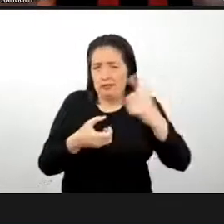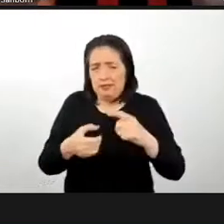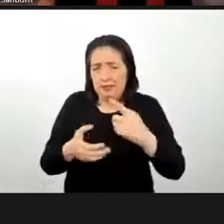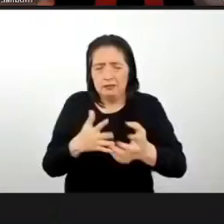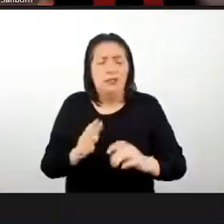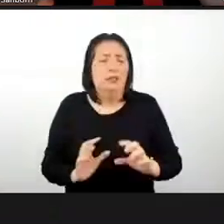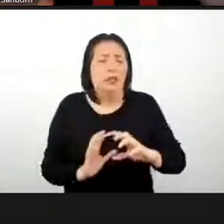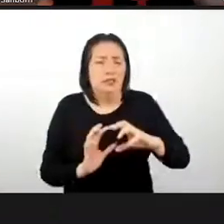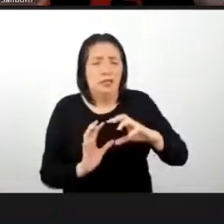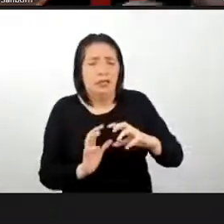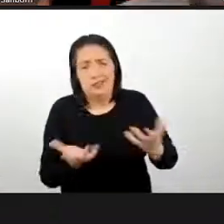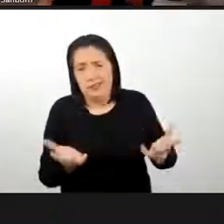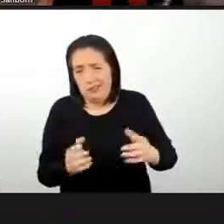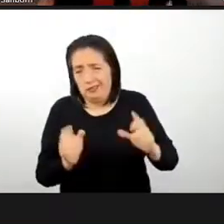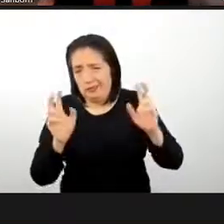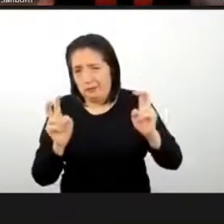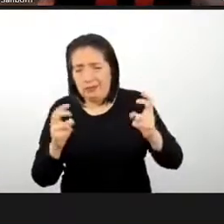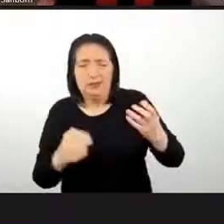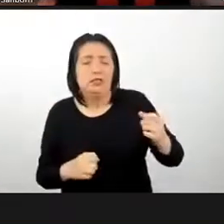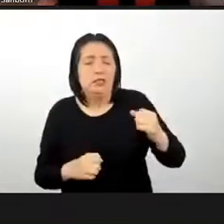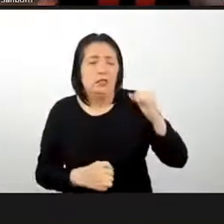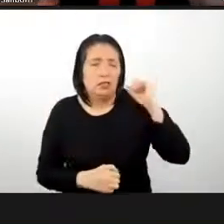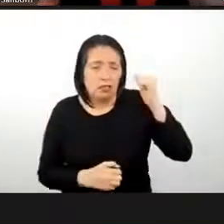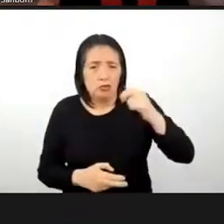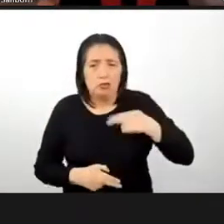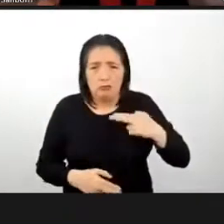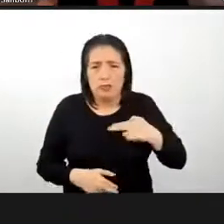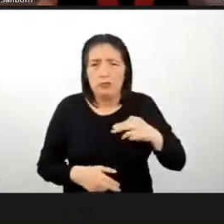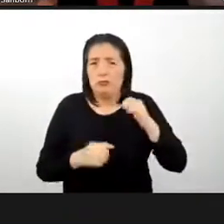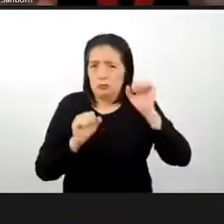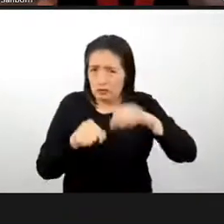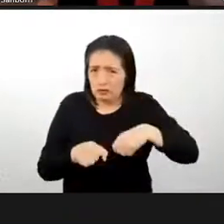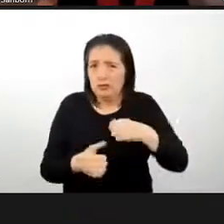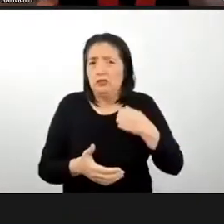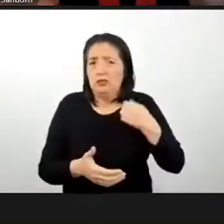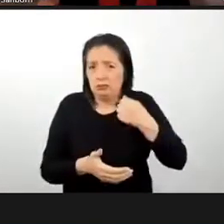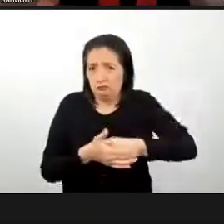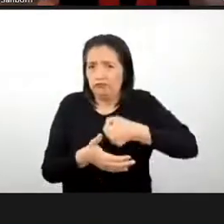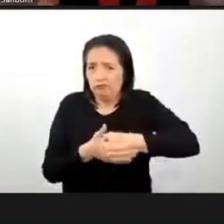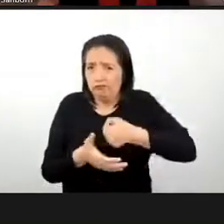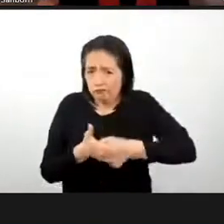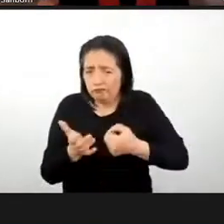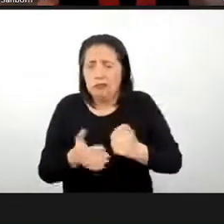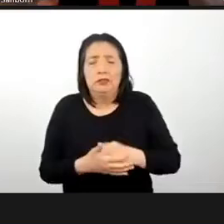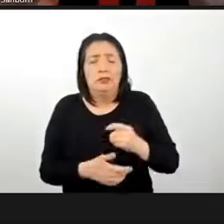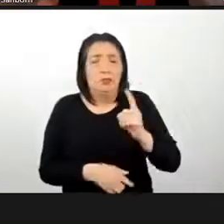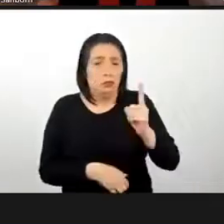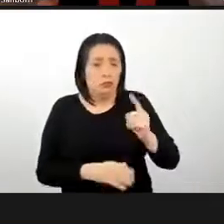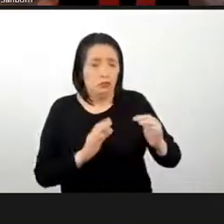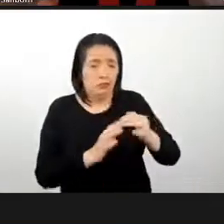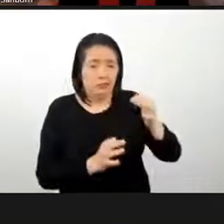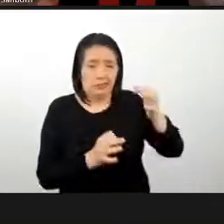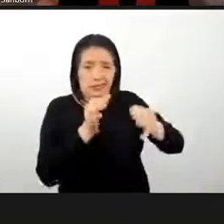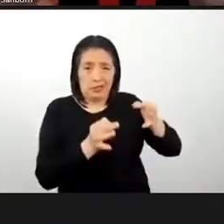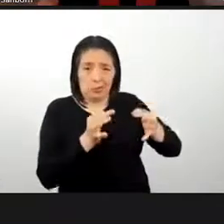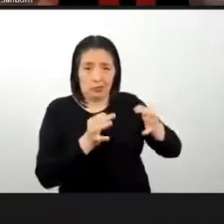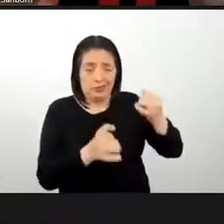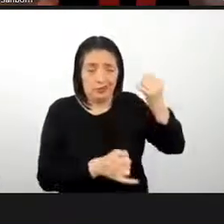derechos humanos que están jugando fuerte. Uno de ellos es la Corte Interamericana de Derechos